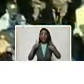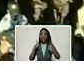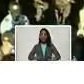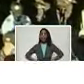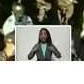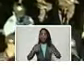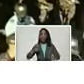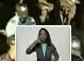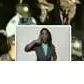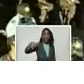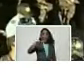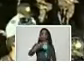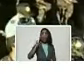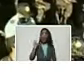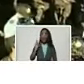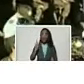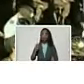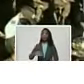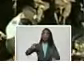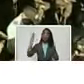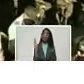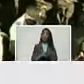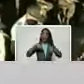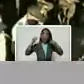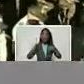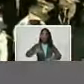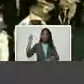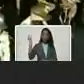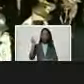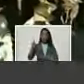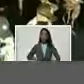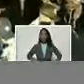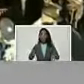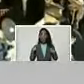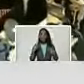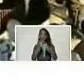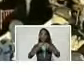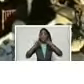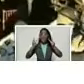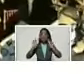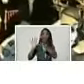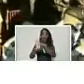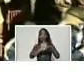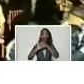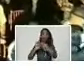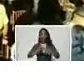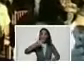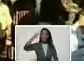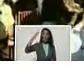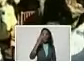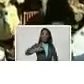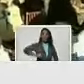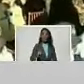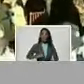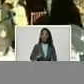vida del pueblo. Eso es lo que se va a imponer en Venezuela. La vida, la paz, la unión cívico-militar